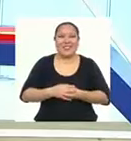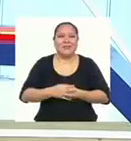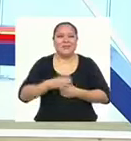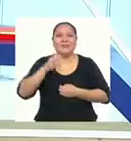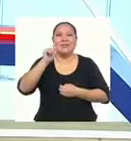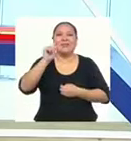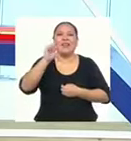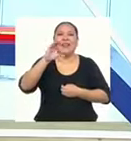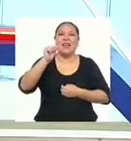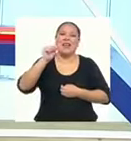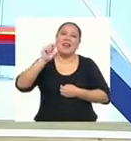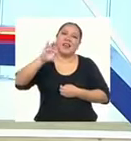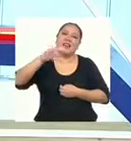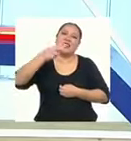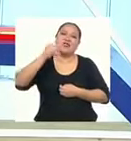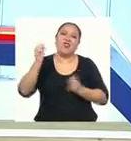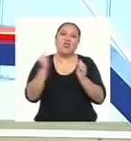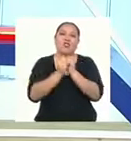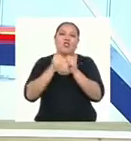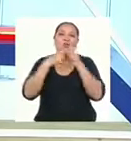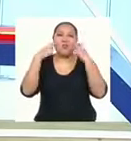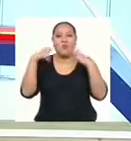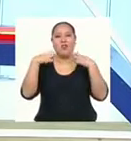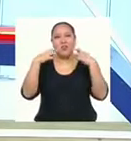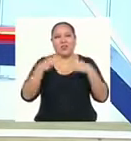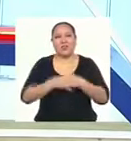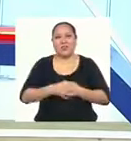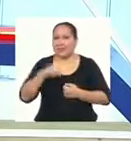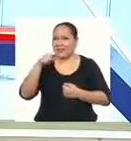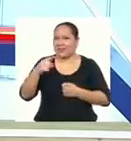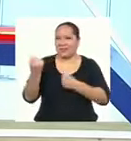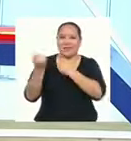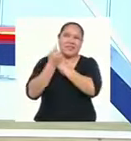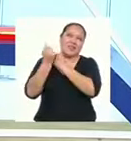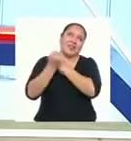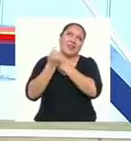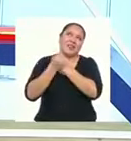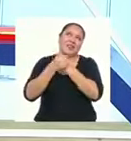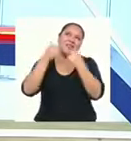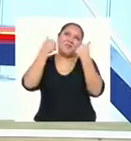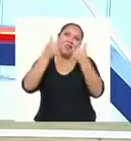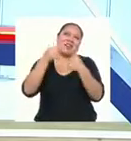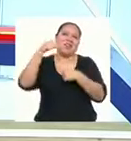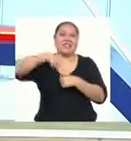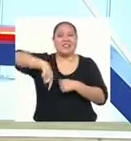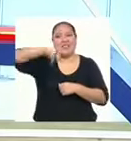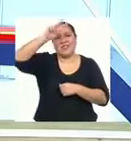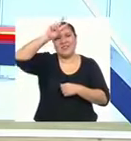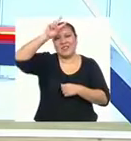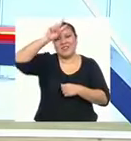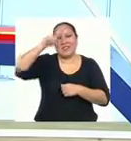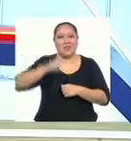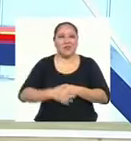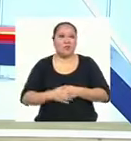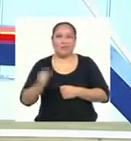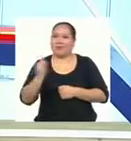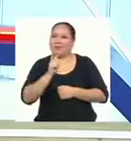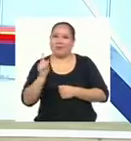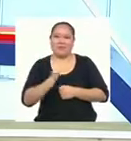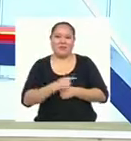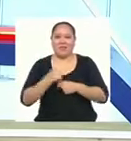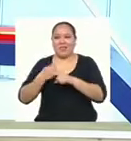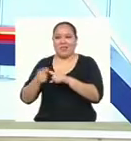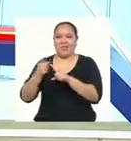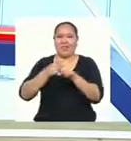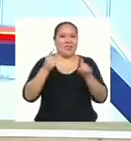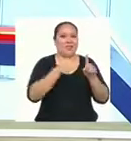¡Tacacho con pollo a la brasa! Si hay algo que nos ha enseñado muy bien nuestro amado Perú, es que no hay ninguna